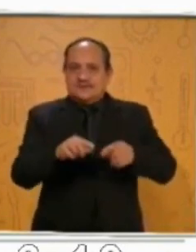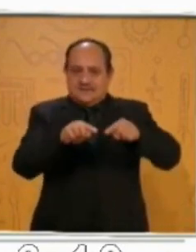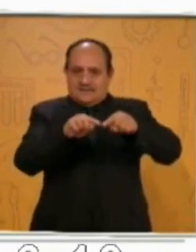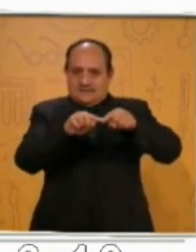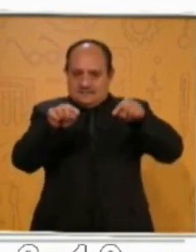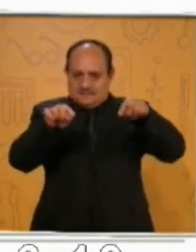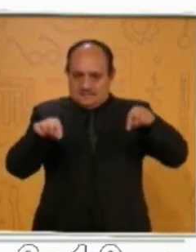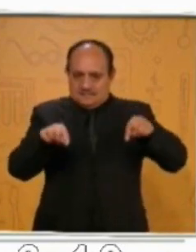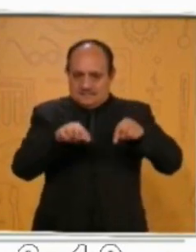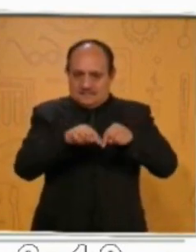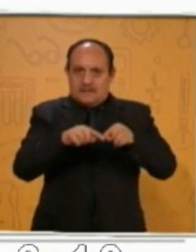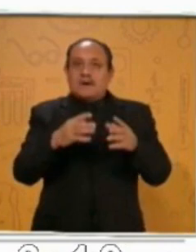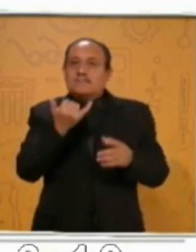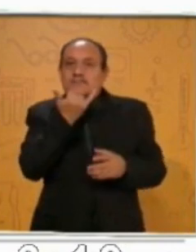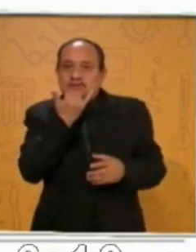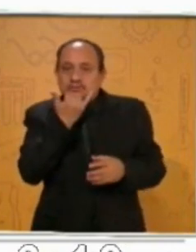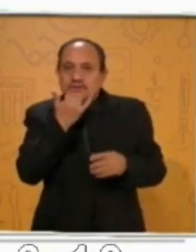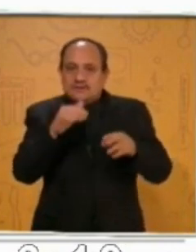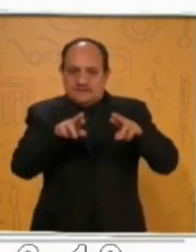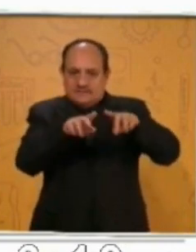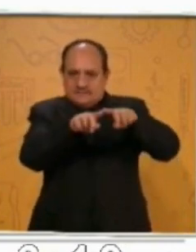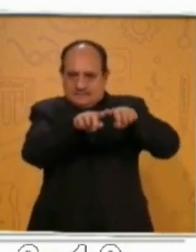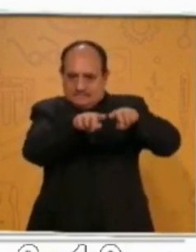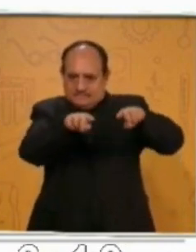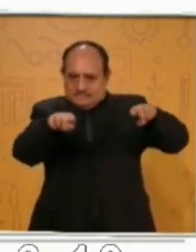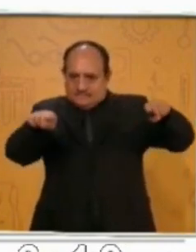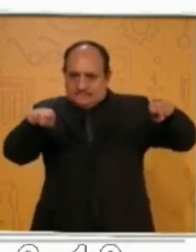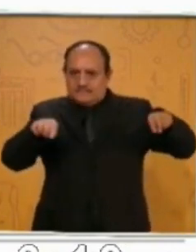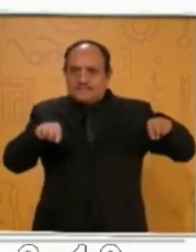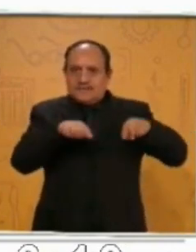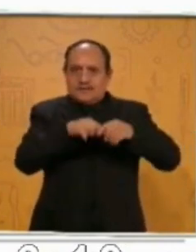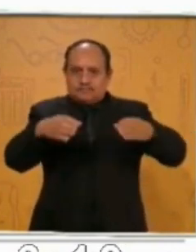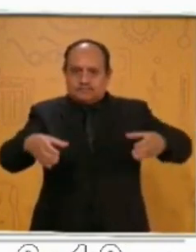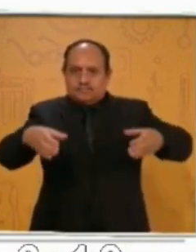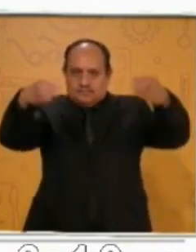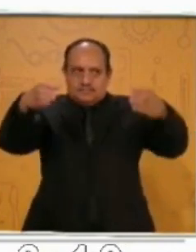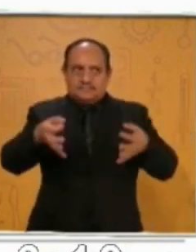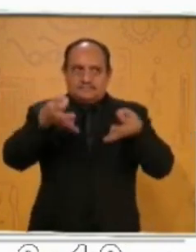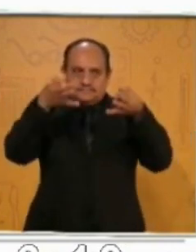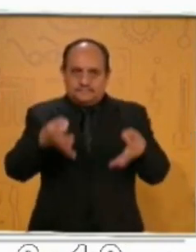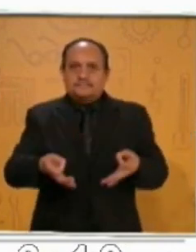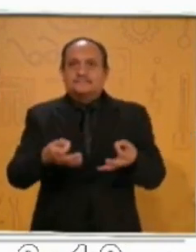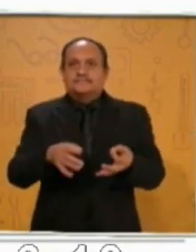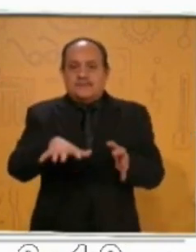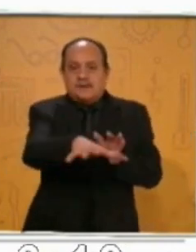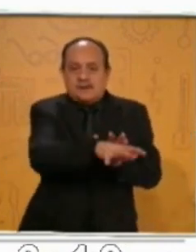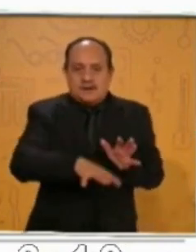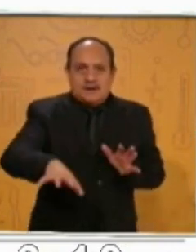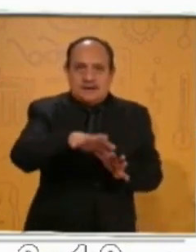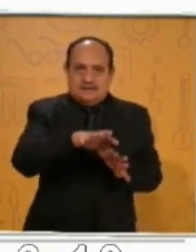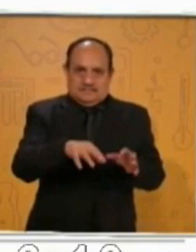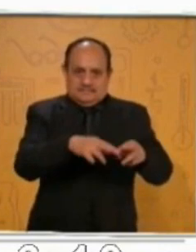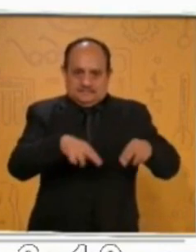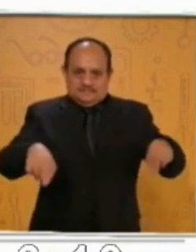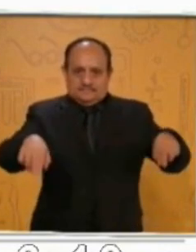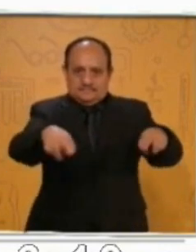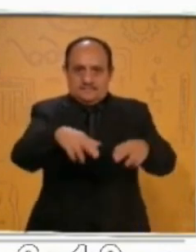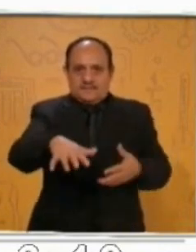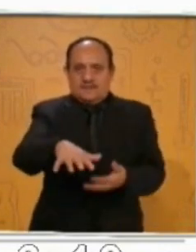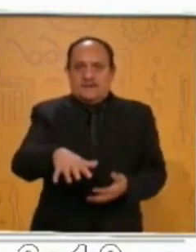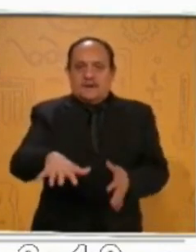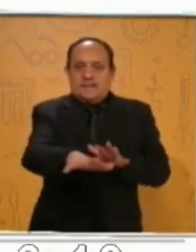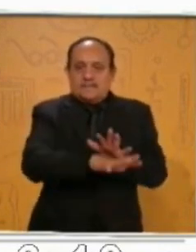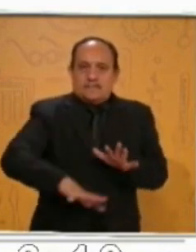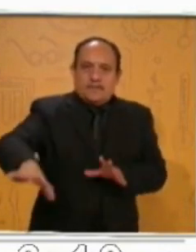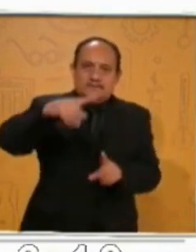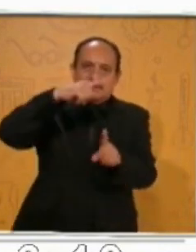cuadrado, perdón, al rectángulo, tenemos que es correcta. Área del rectángulo es igual a base por